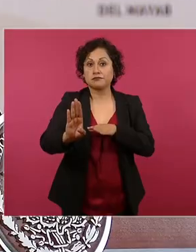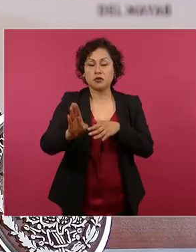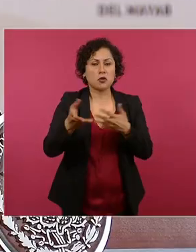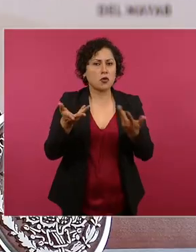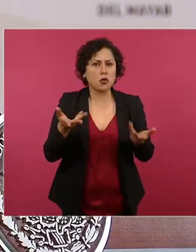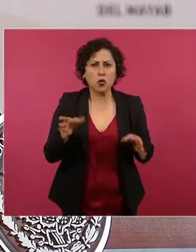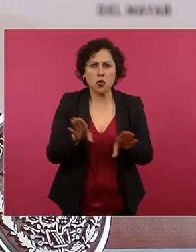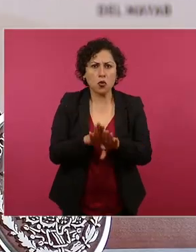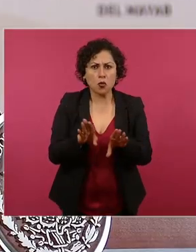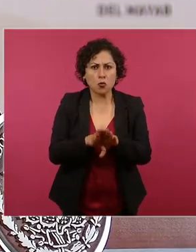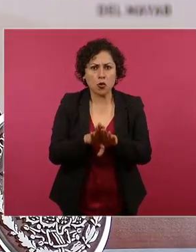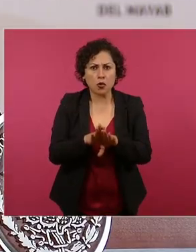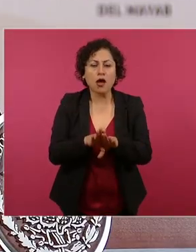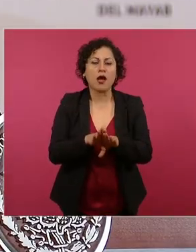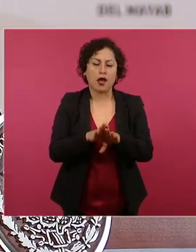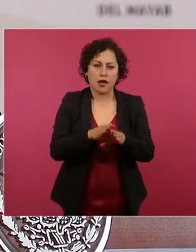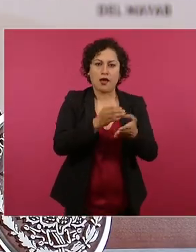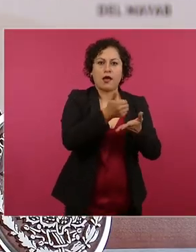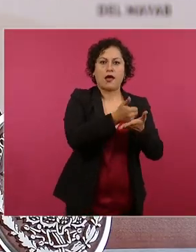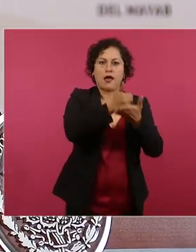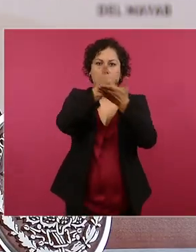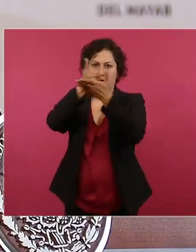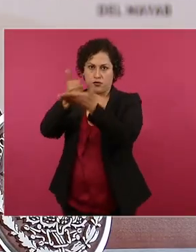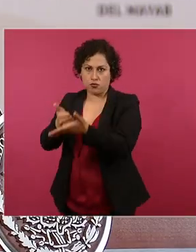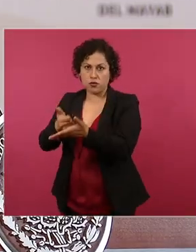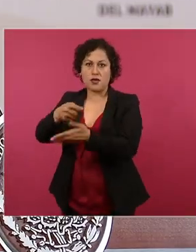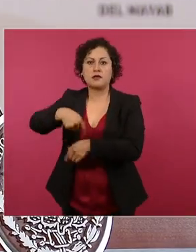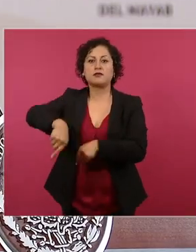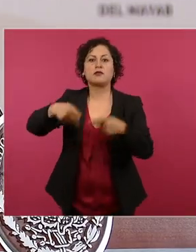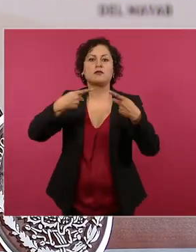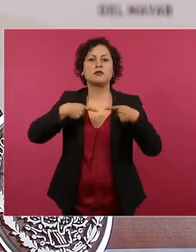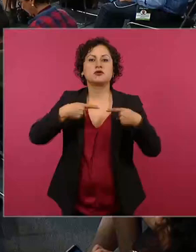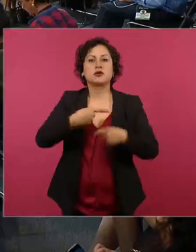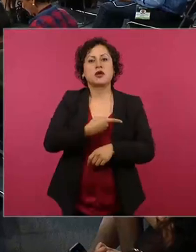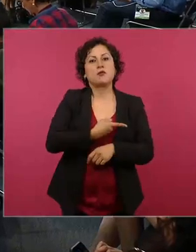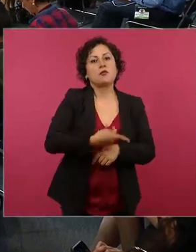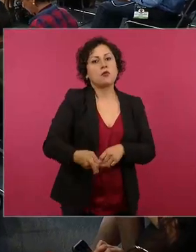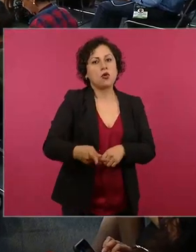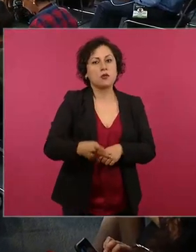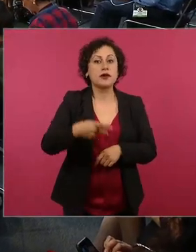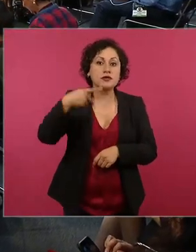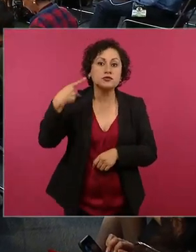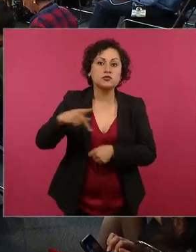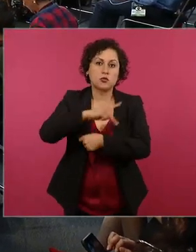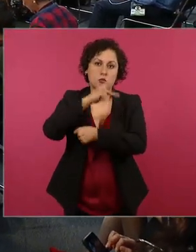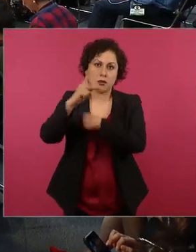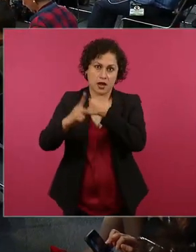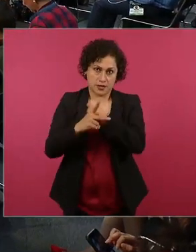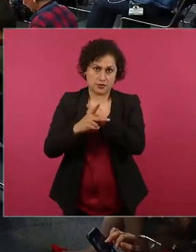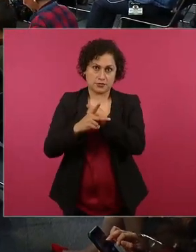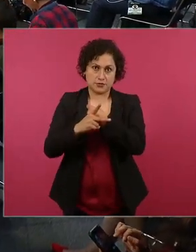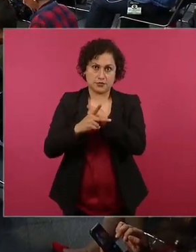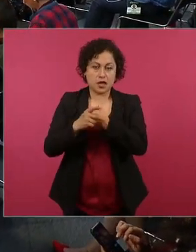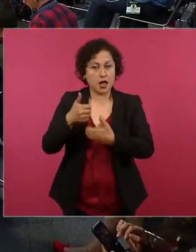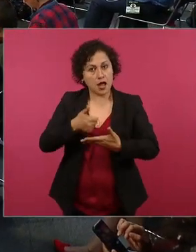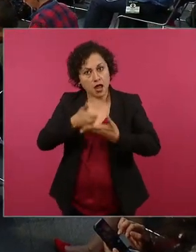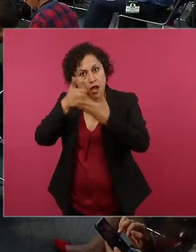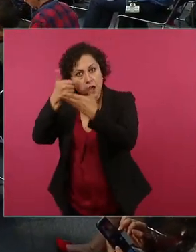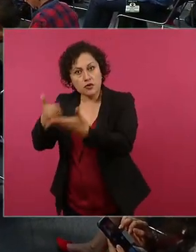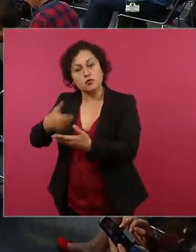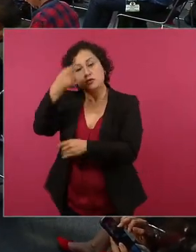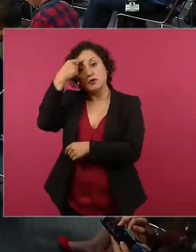ayudando a la gente pobre en sus lugares de origen para que nadie se vea obligado a emigrar.